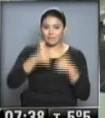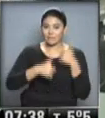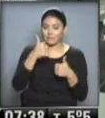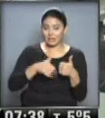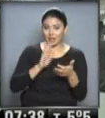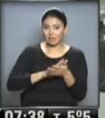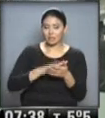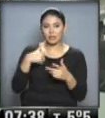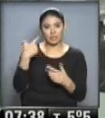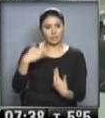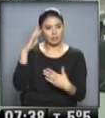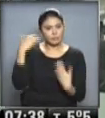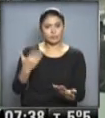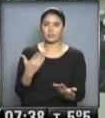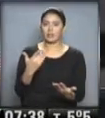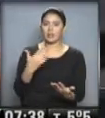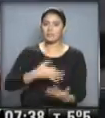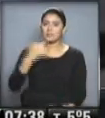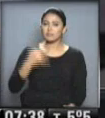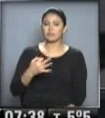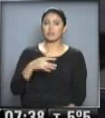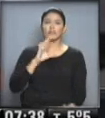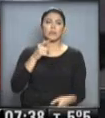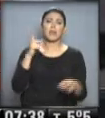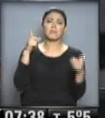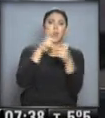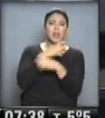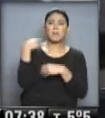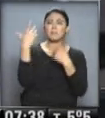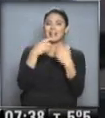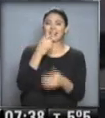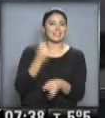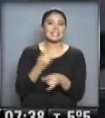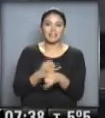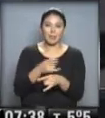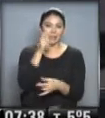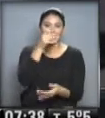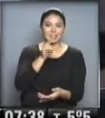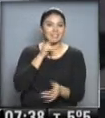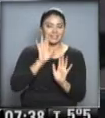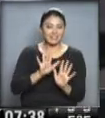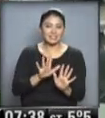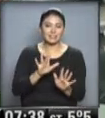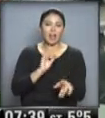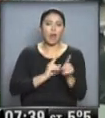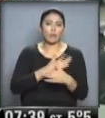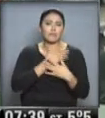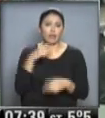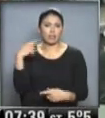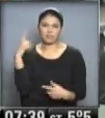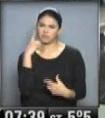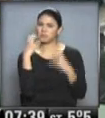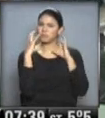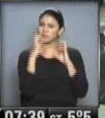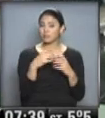de campeonato y es para reconocerlo. Una realidad más allá de lo polémico, de lo que siempre genera Caruso, amores y odios, que es lógico